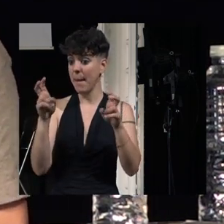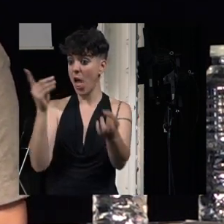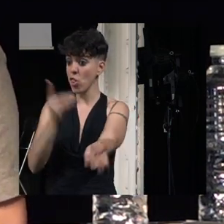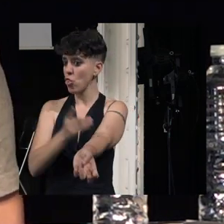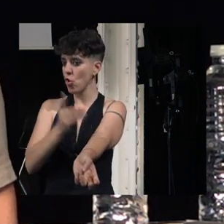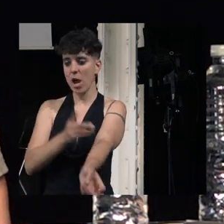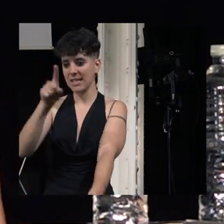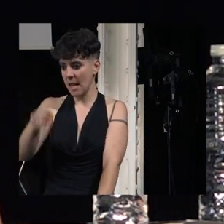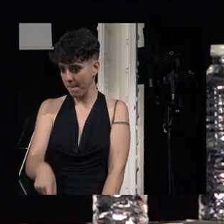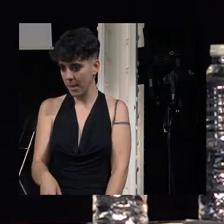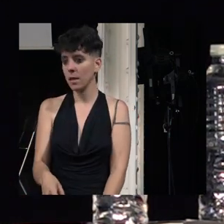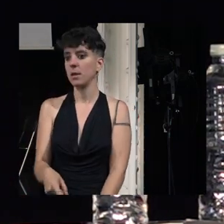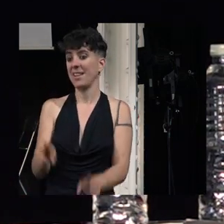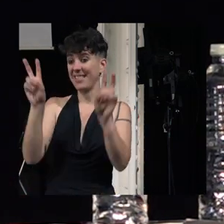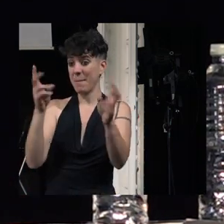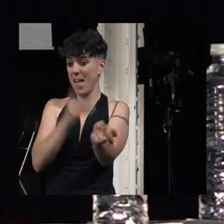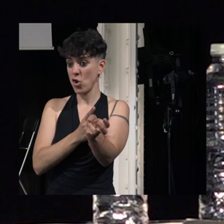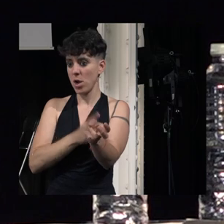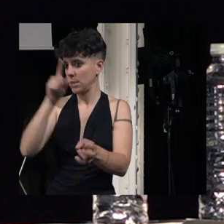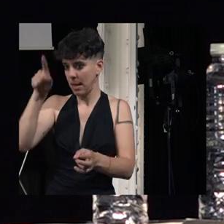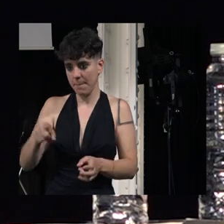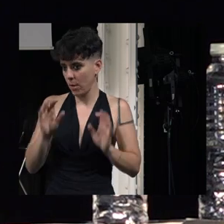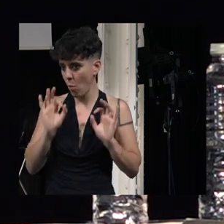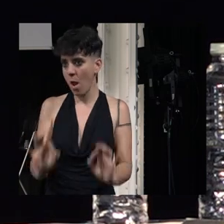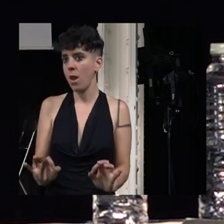también, con la cuestión de las drogas también.